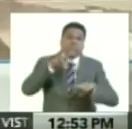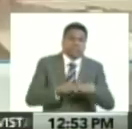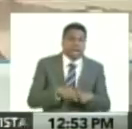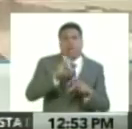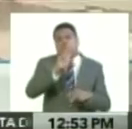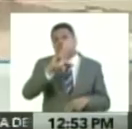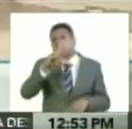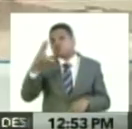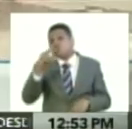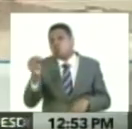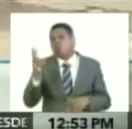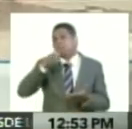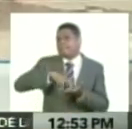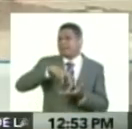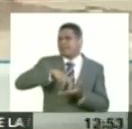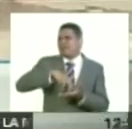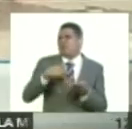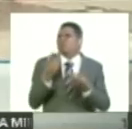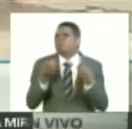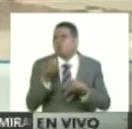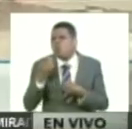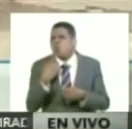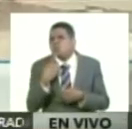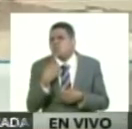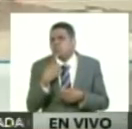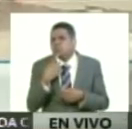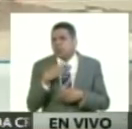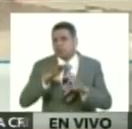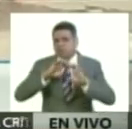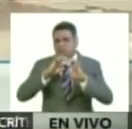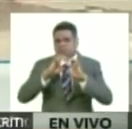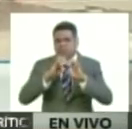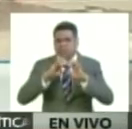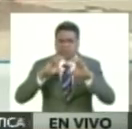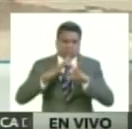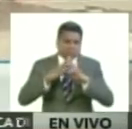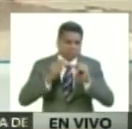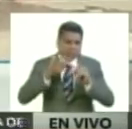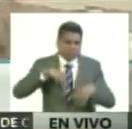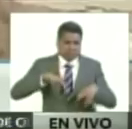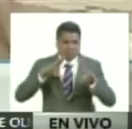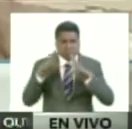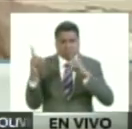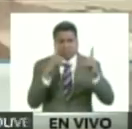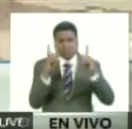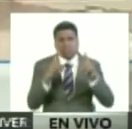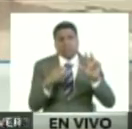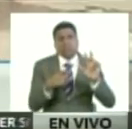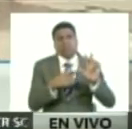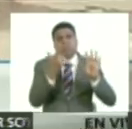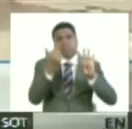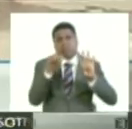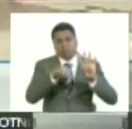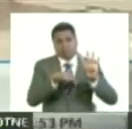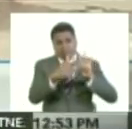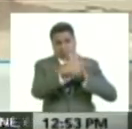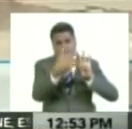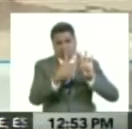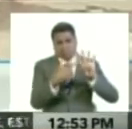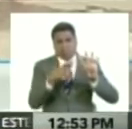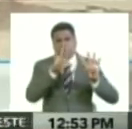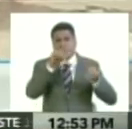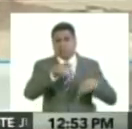qué posición están en el marco de la mesa de diálogo? Otro de los espejismos, otra de las mentiras. Hoy a las 3 de la tarde se